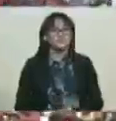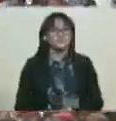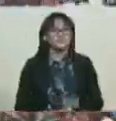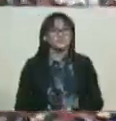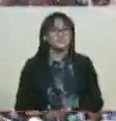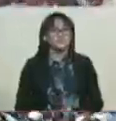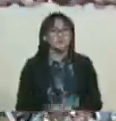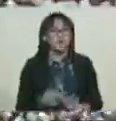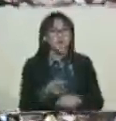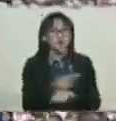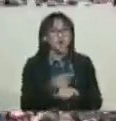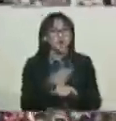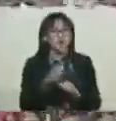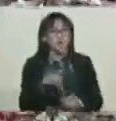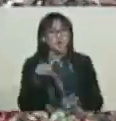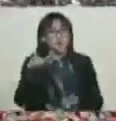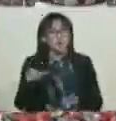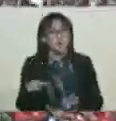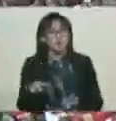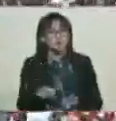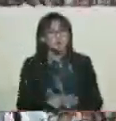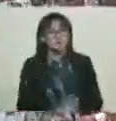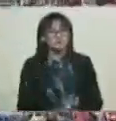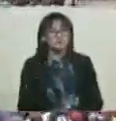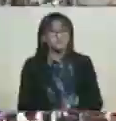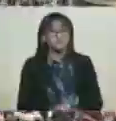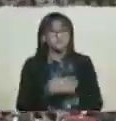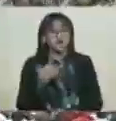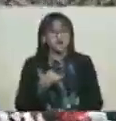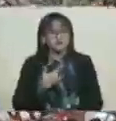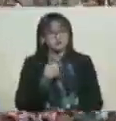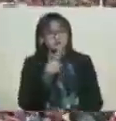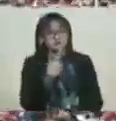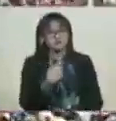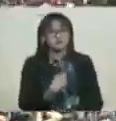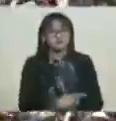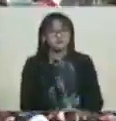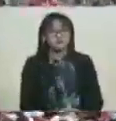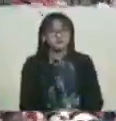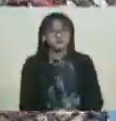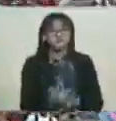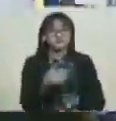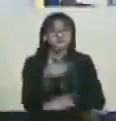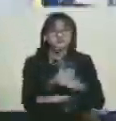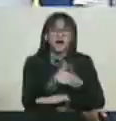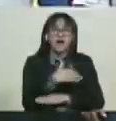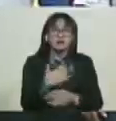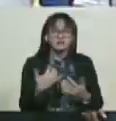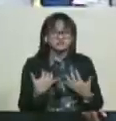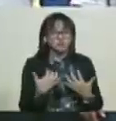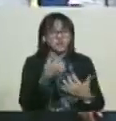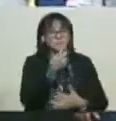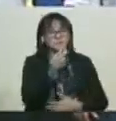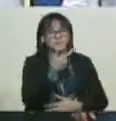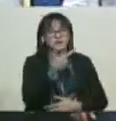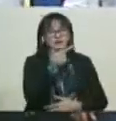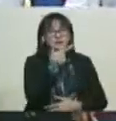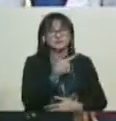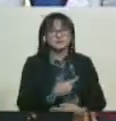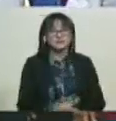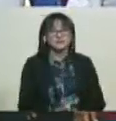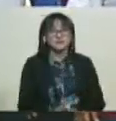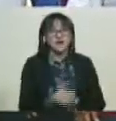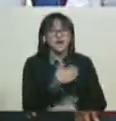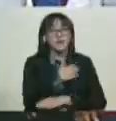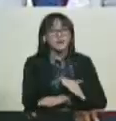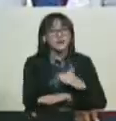gobernador quiero decirle esta calle además es muy hermosa la